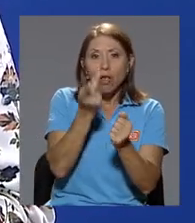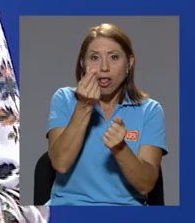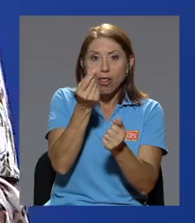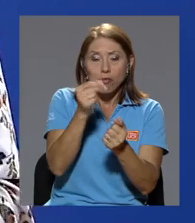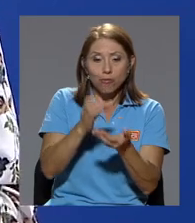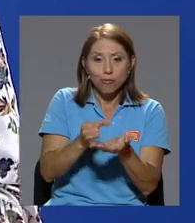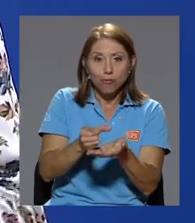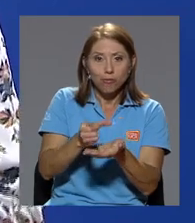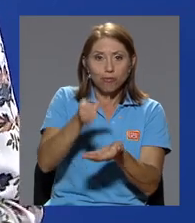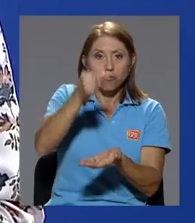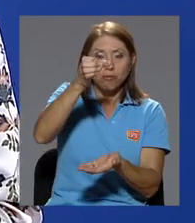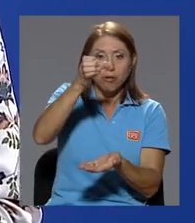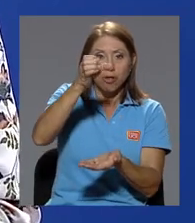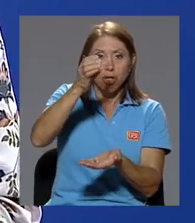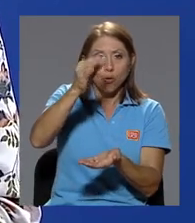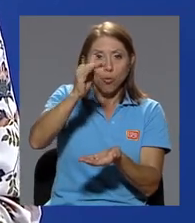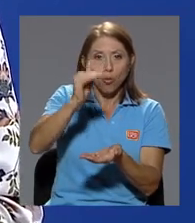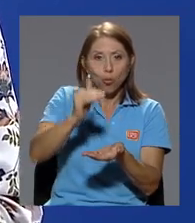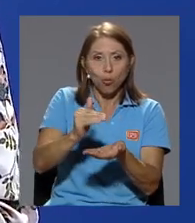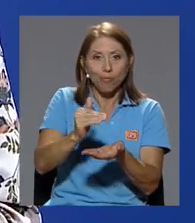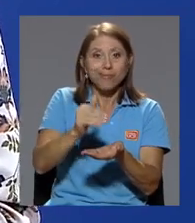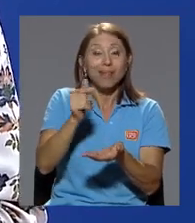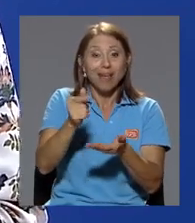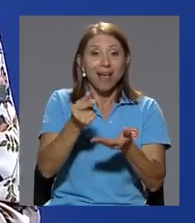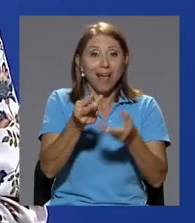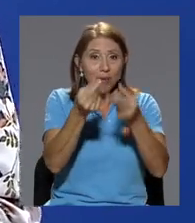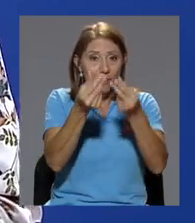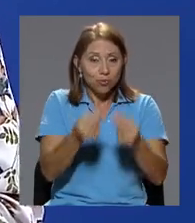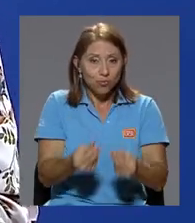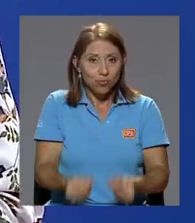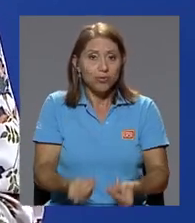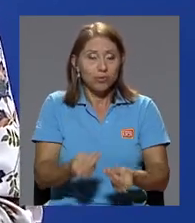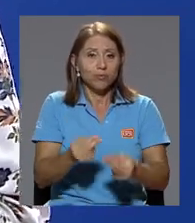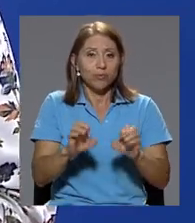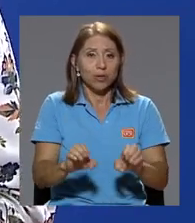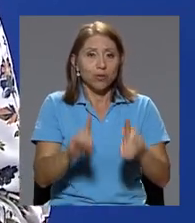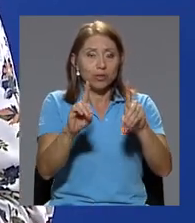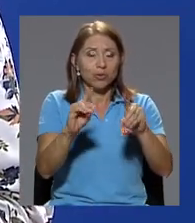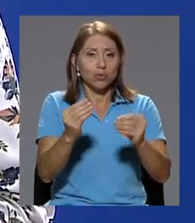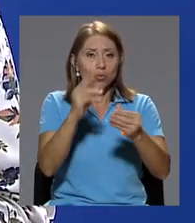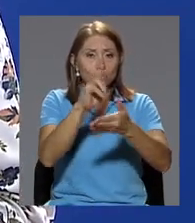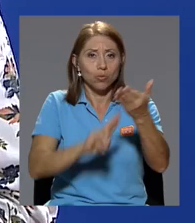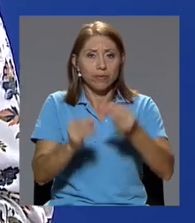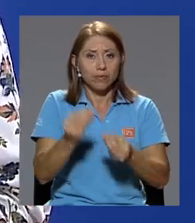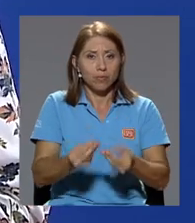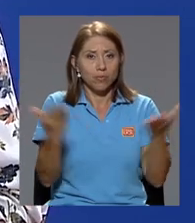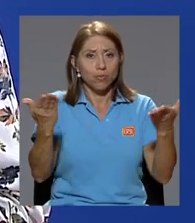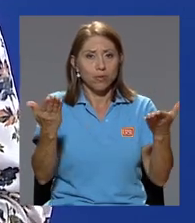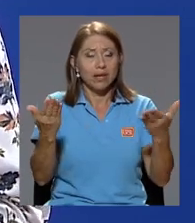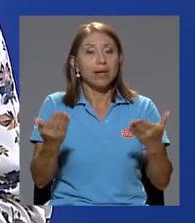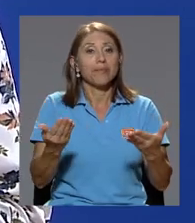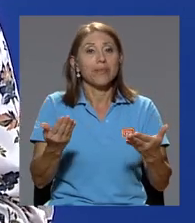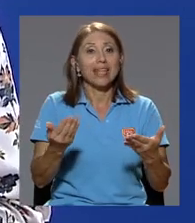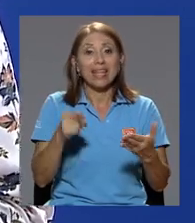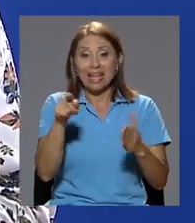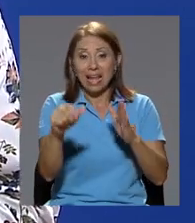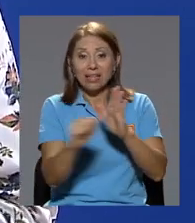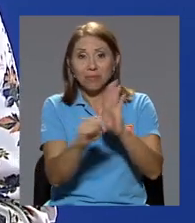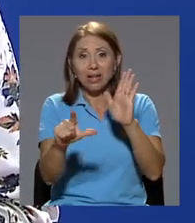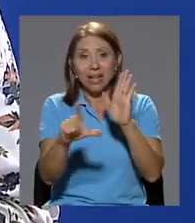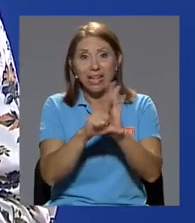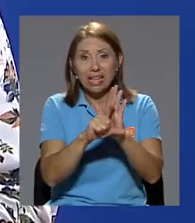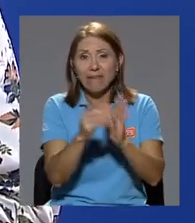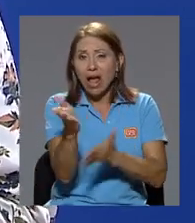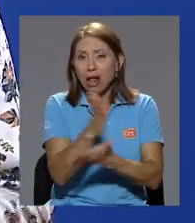presupuesto universitario de la educación superior universitaria pública que están tan interesados en la asamblea legislativa